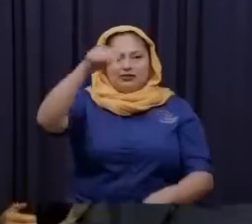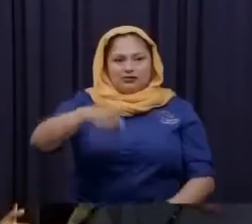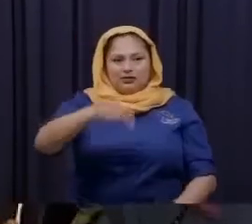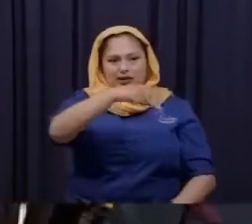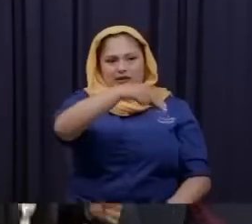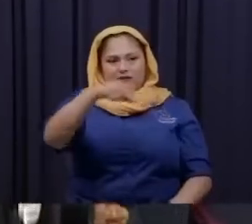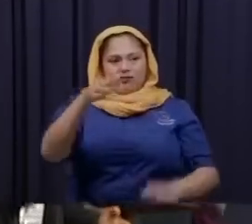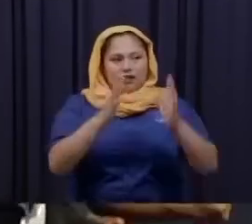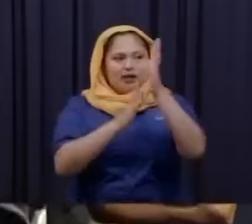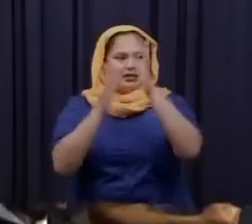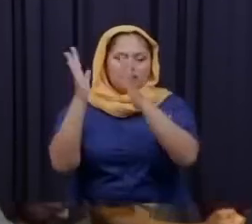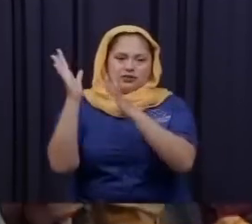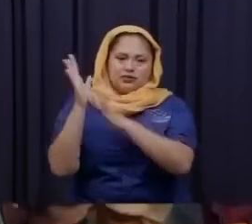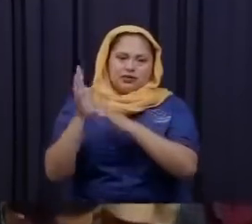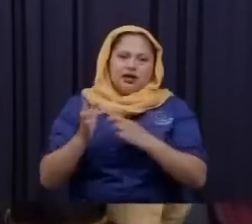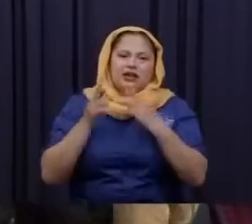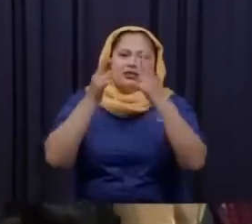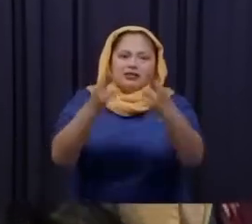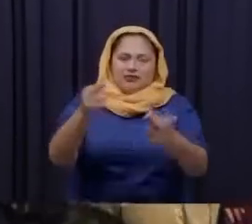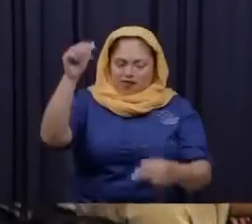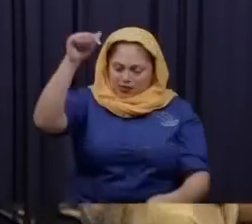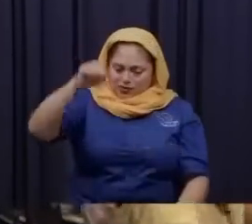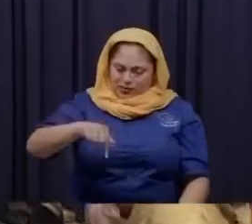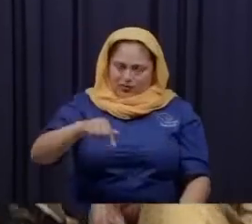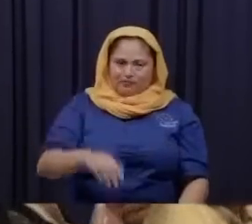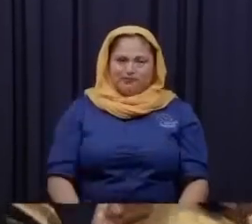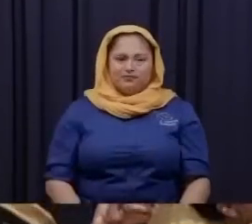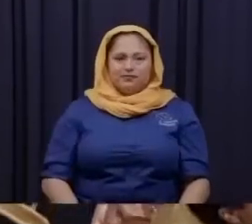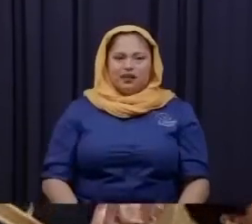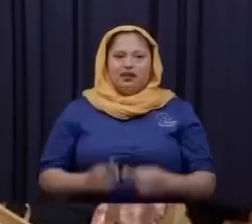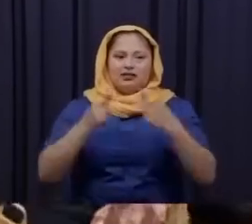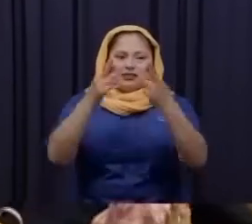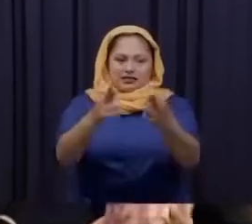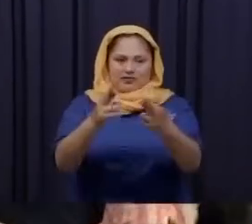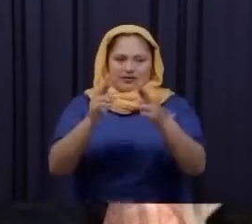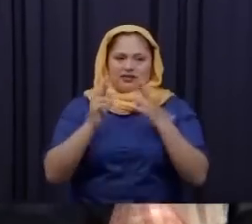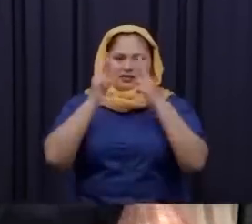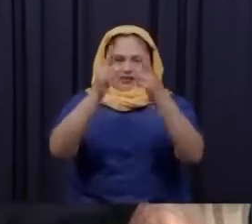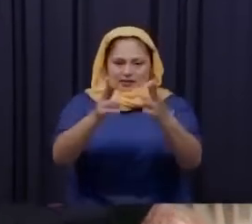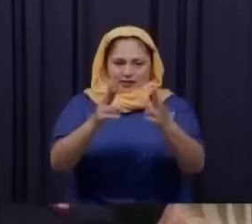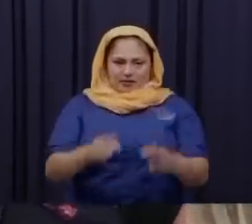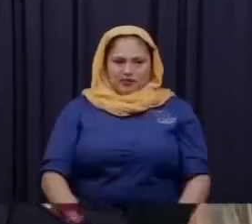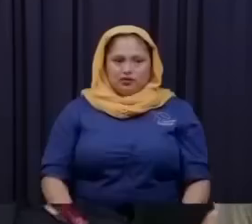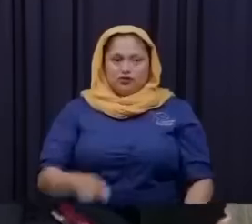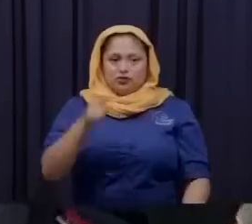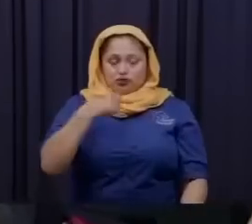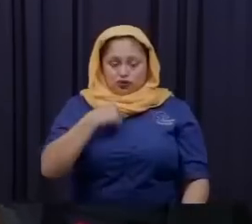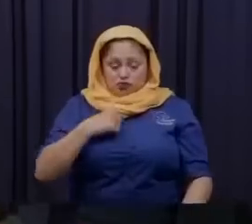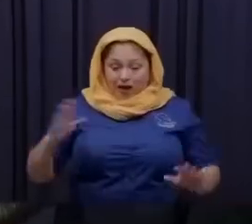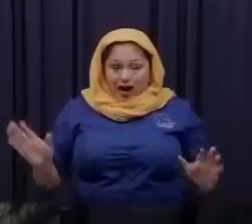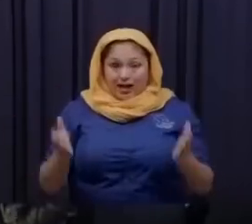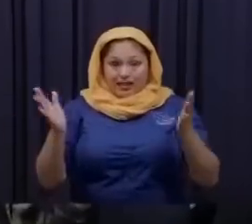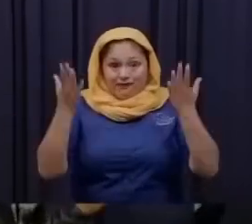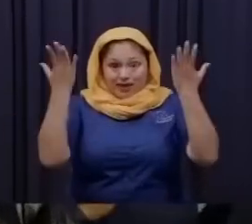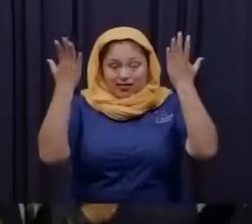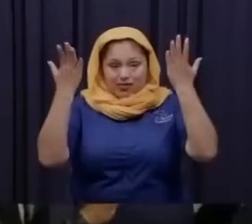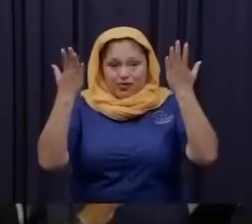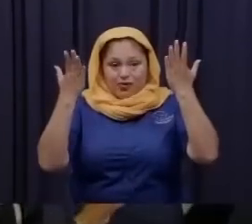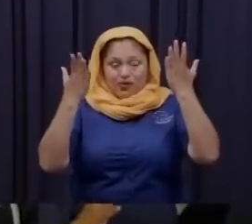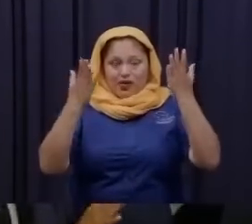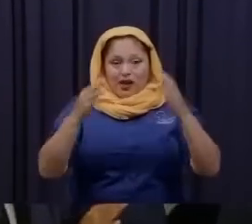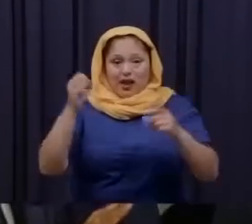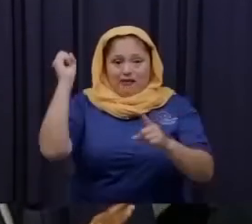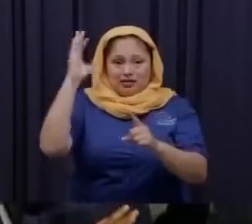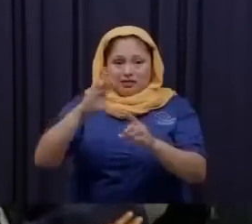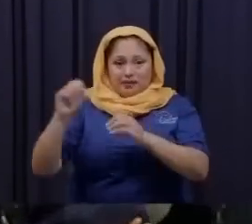Jesús. Recíbelo hoy, recíbelo, recíbelo. Estoy activando la bendición y el poder de